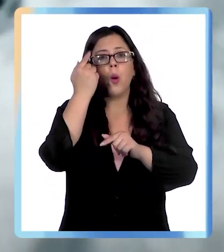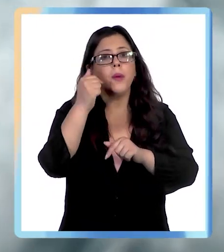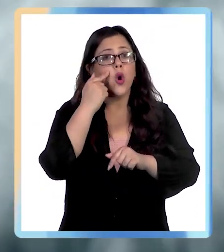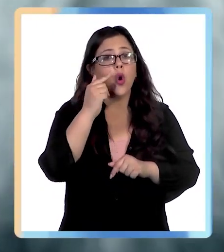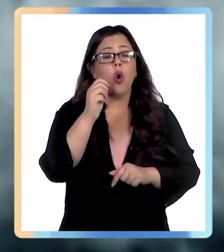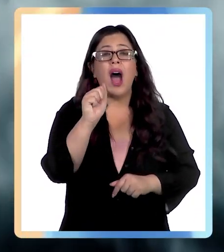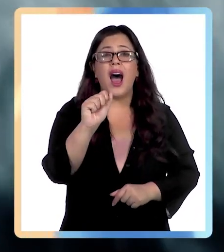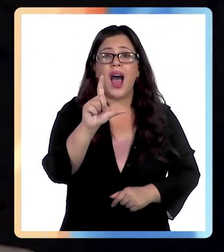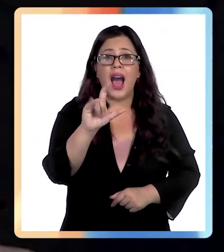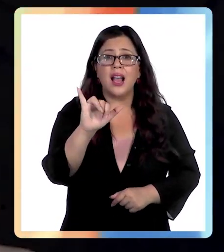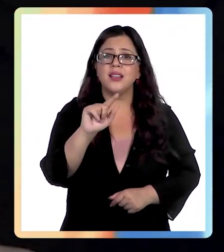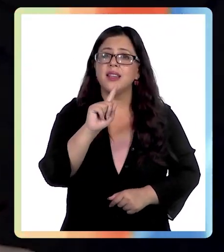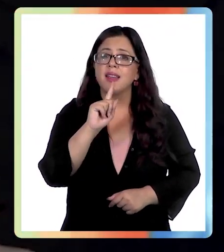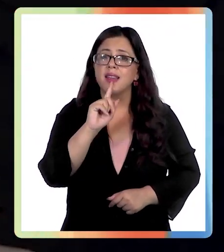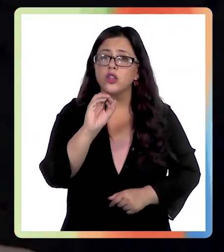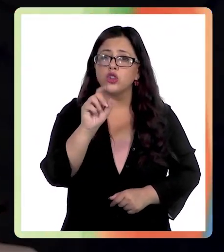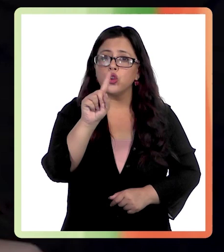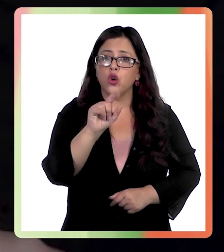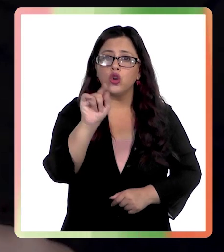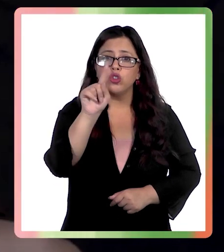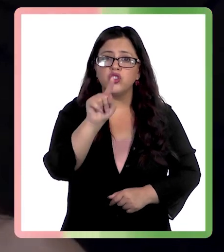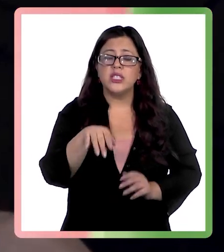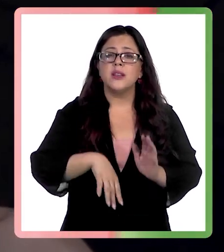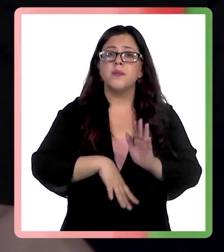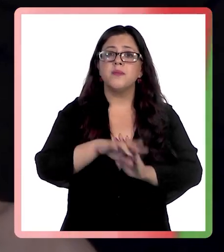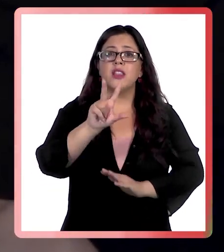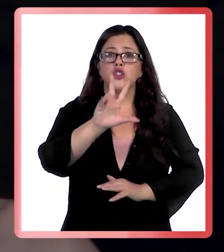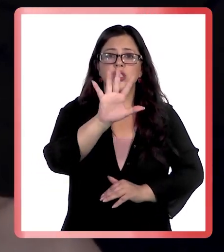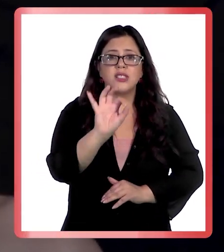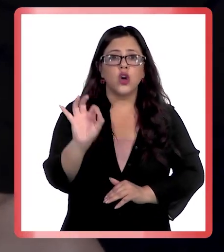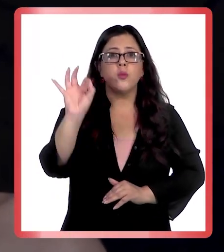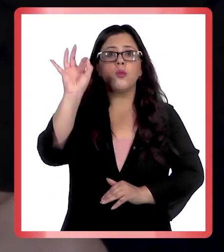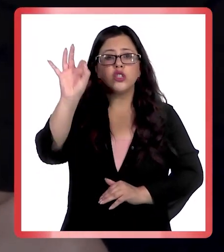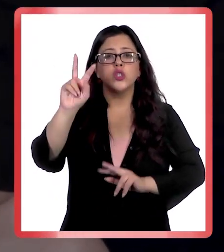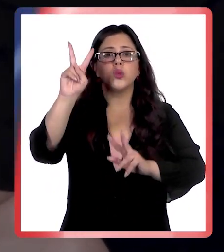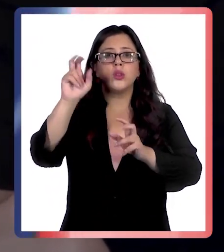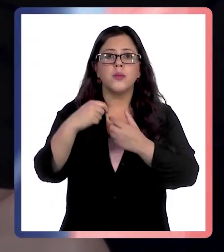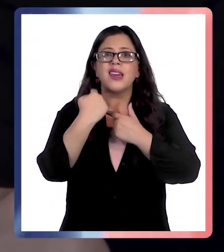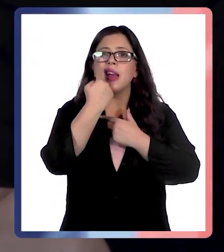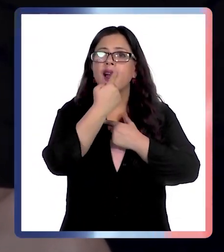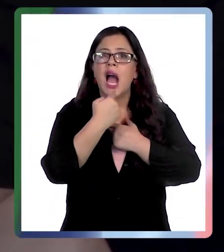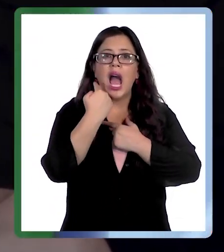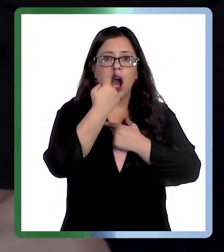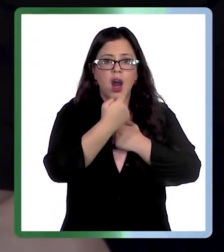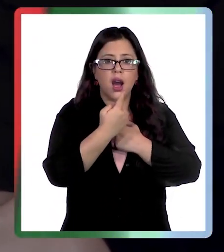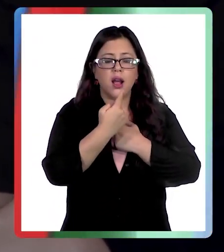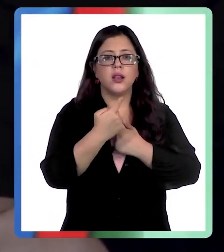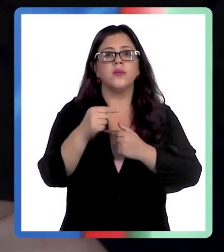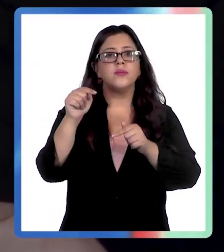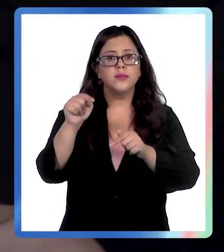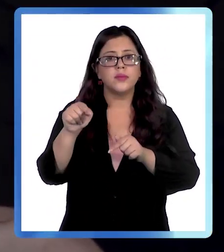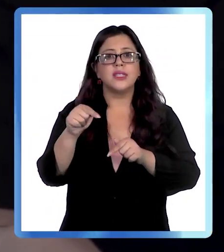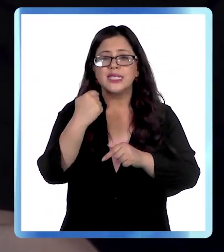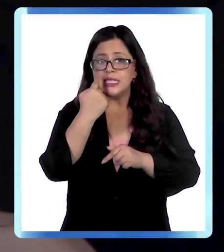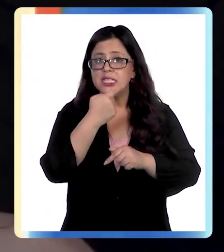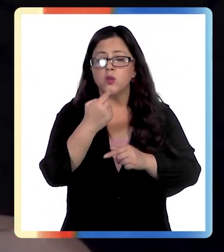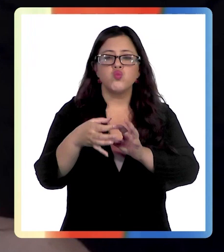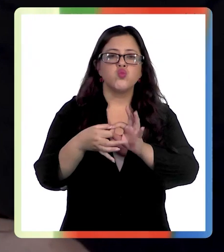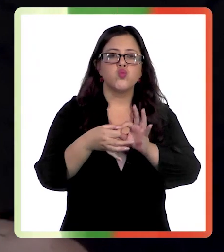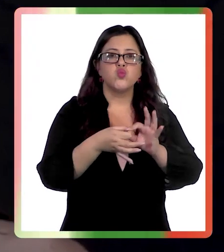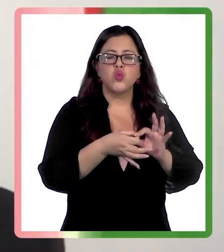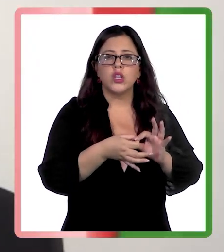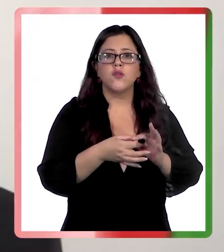ya y la litosis en un alto porcentaje sobre el 85 por es de causa intraoral ya es de causa